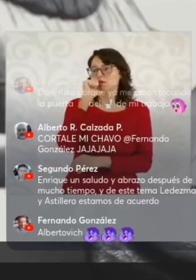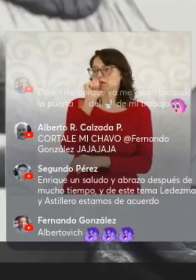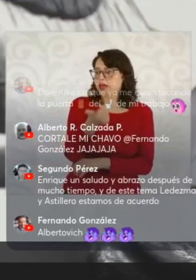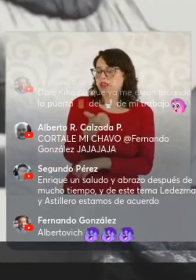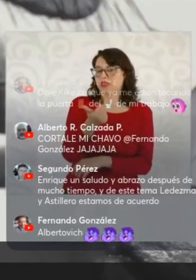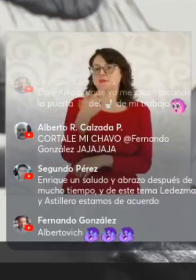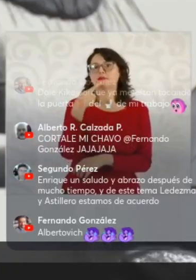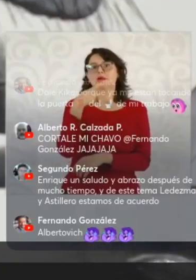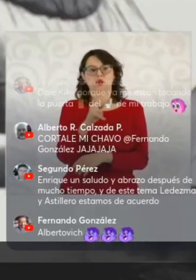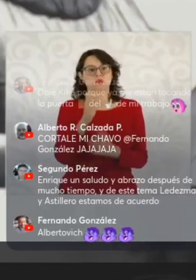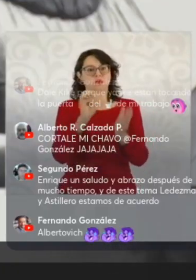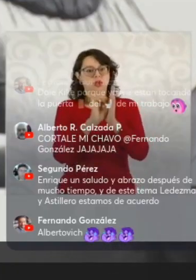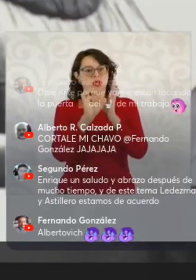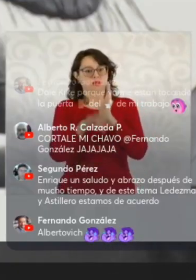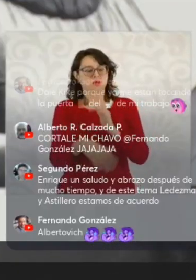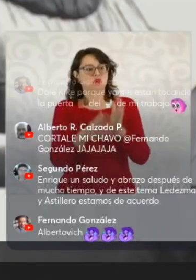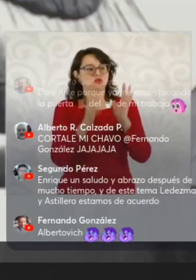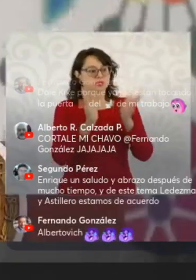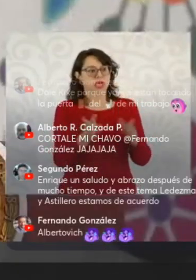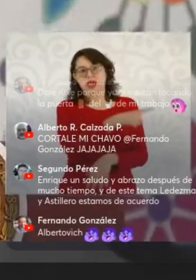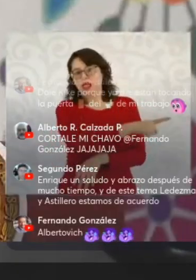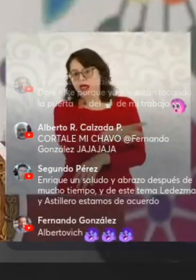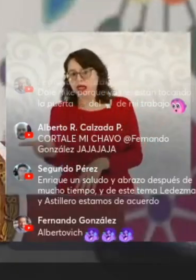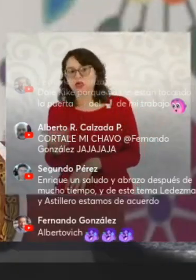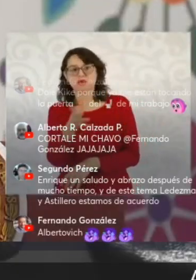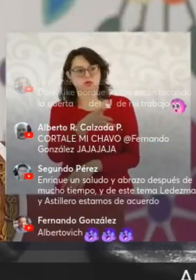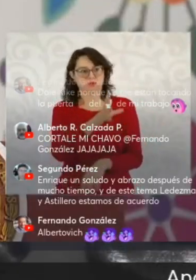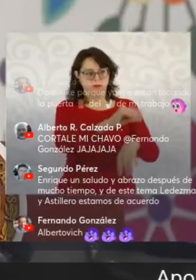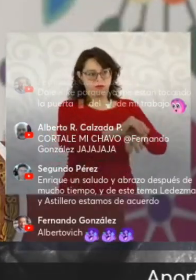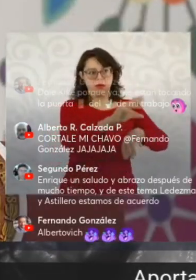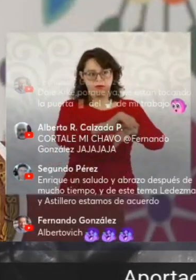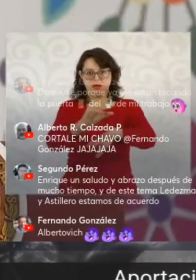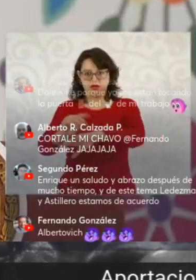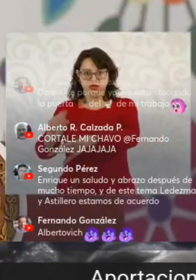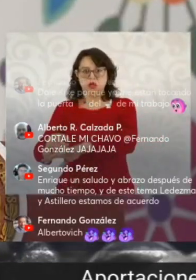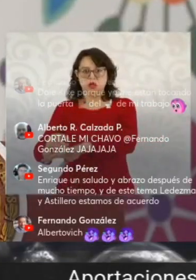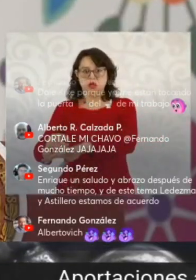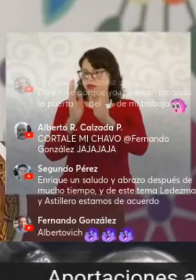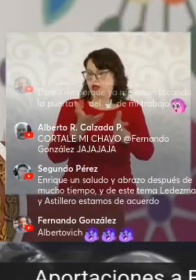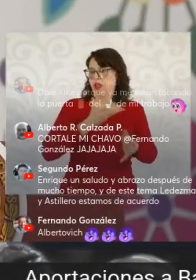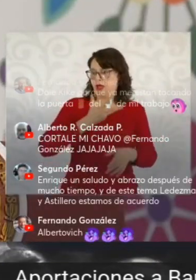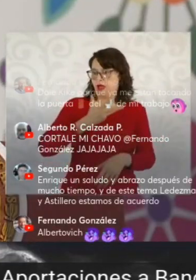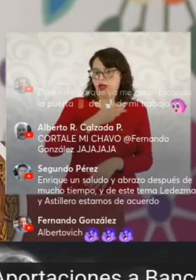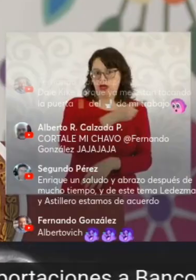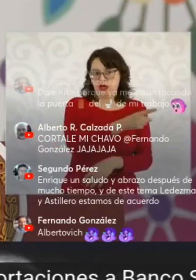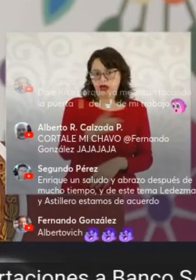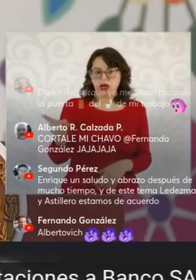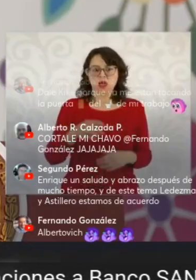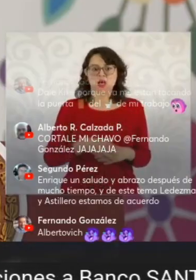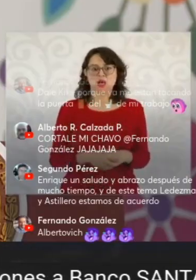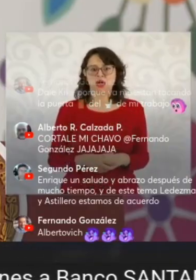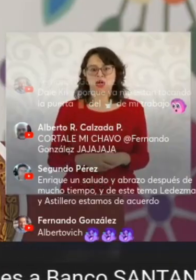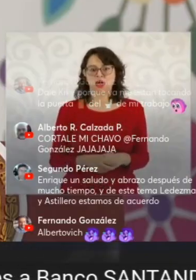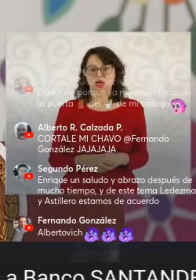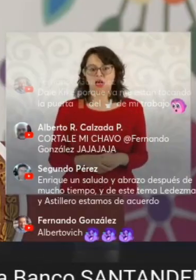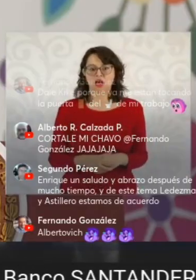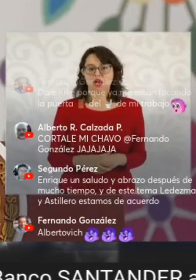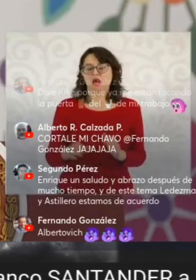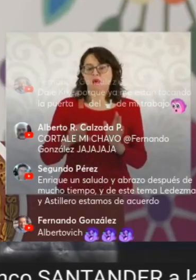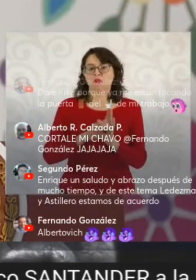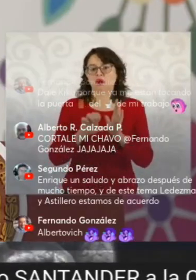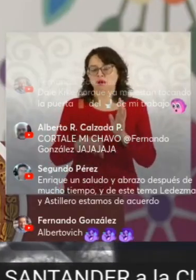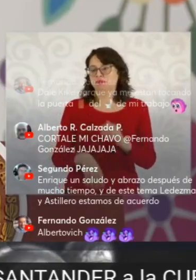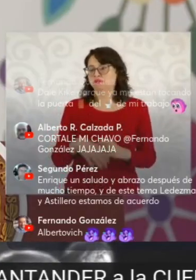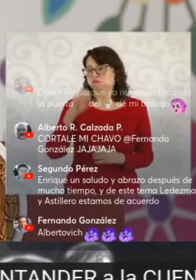Por ejemplo, resolución de permisos para cómo se manejan los jales de las